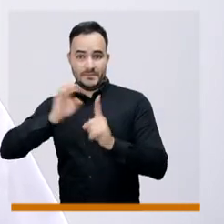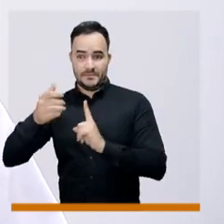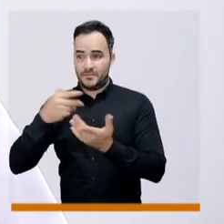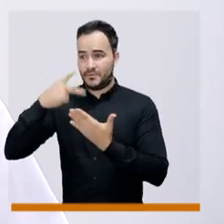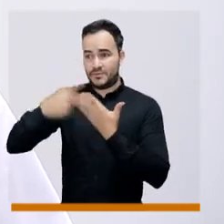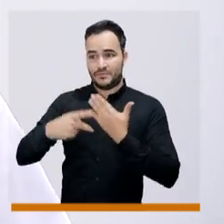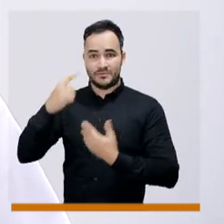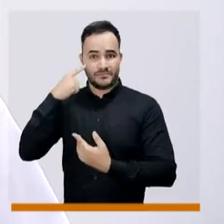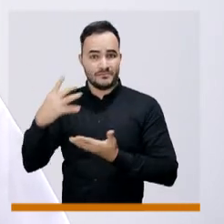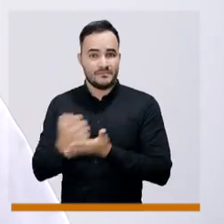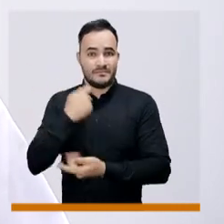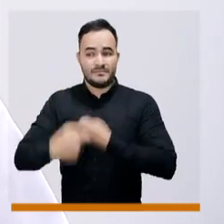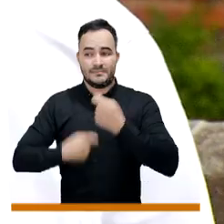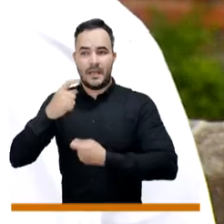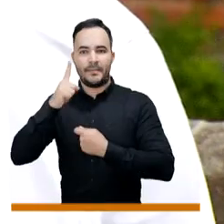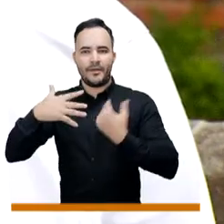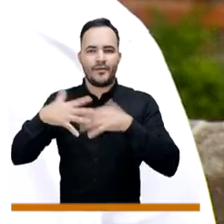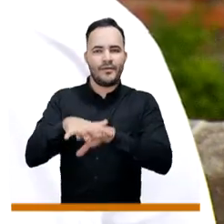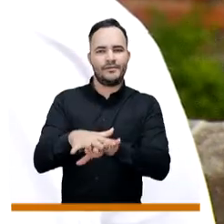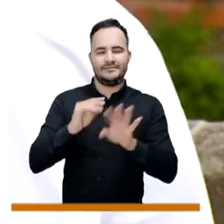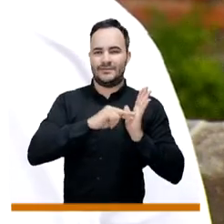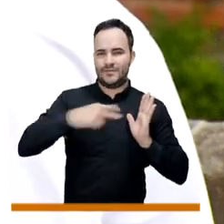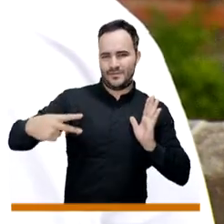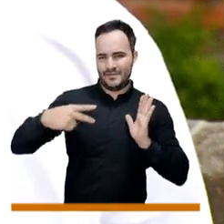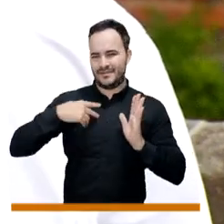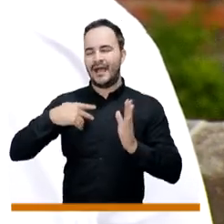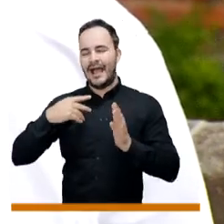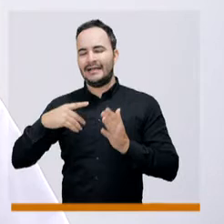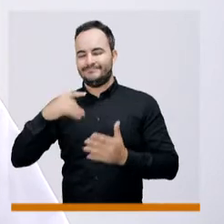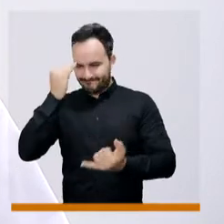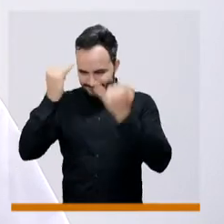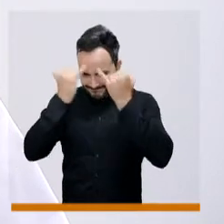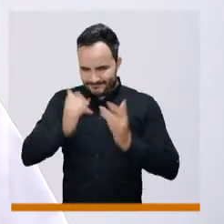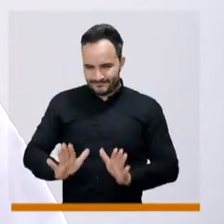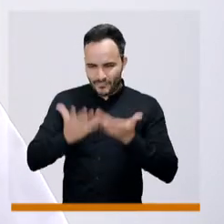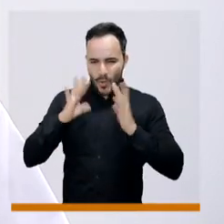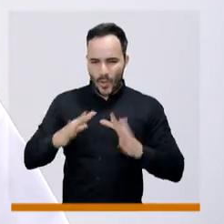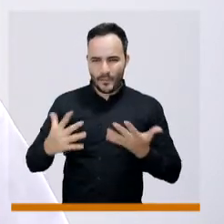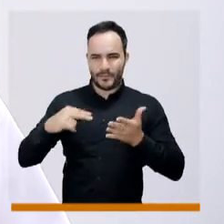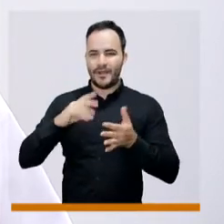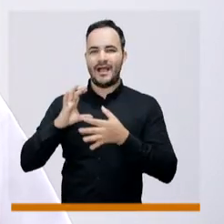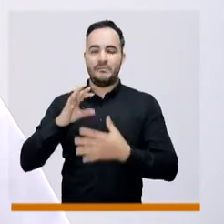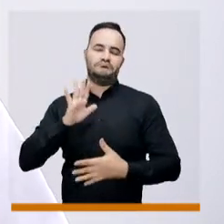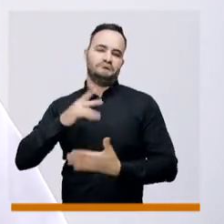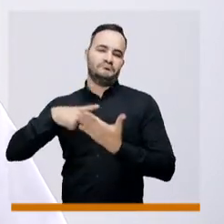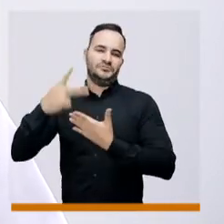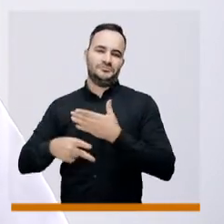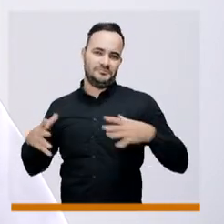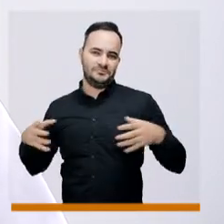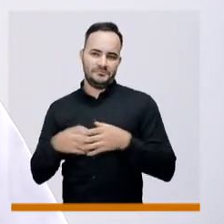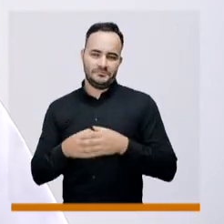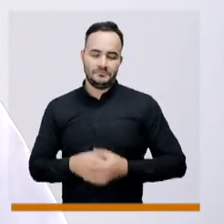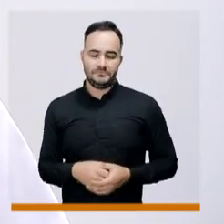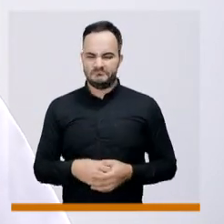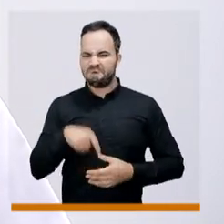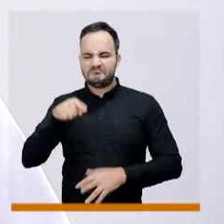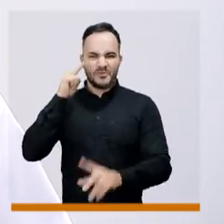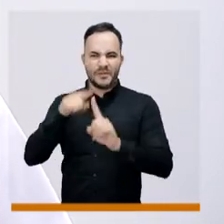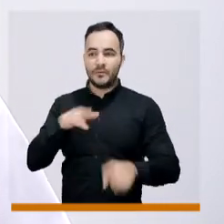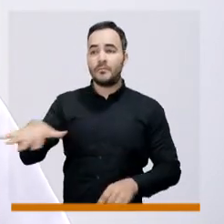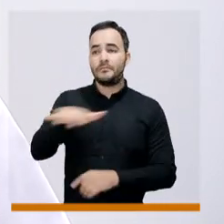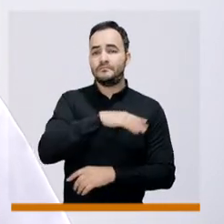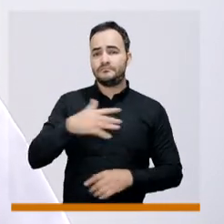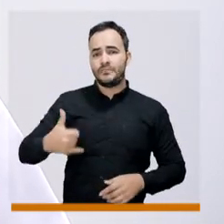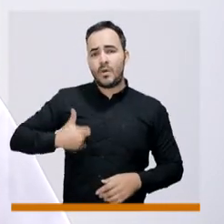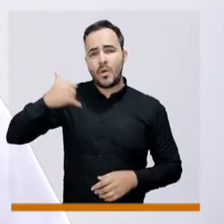en tecnología y en integración tecnológica. Entonces, básicamente, lo que hacemos es, desde edades muy tempranas,